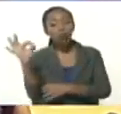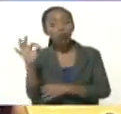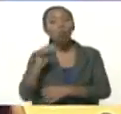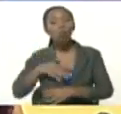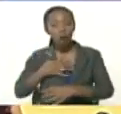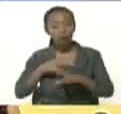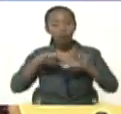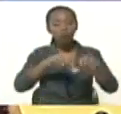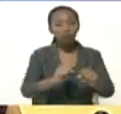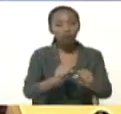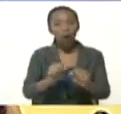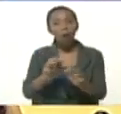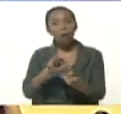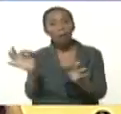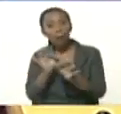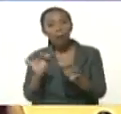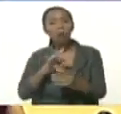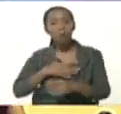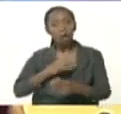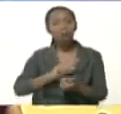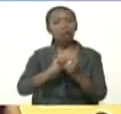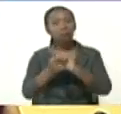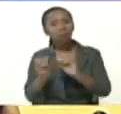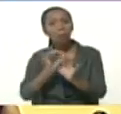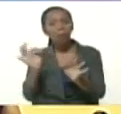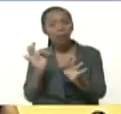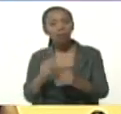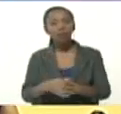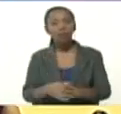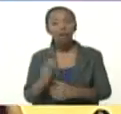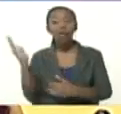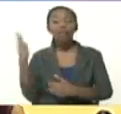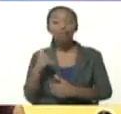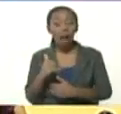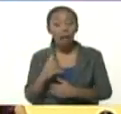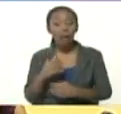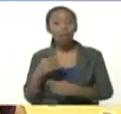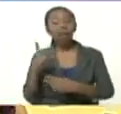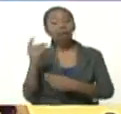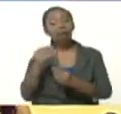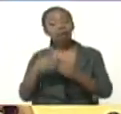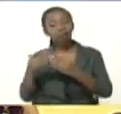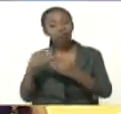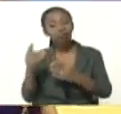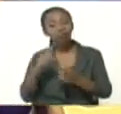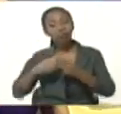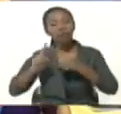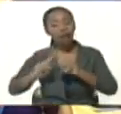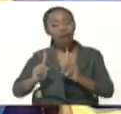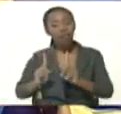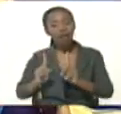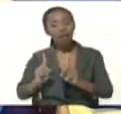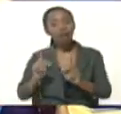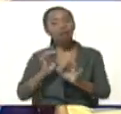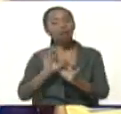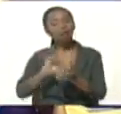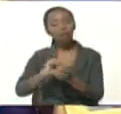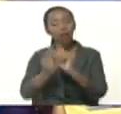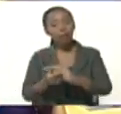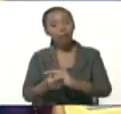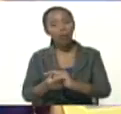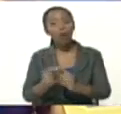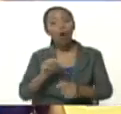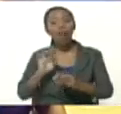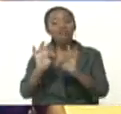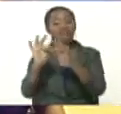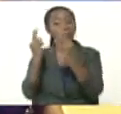petro, cambiarlo por el petro. Si traes divisas, puedes cambiarla por el petro. Exactamente. Si tienes un familiar en el